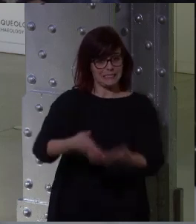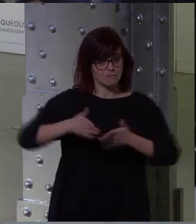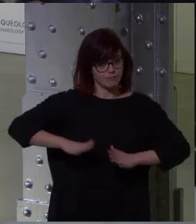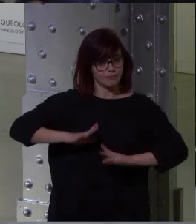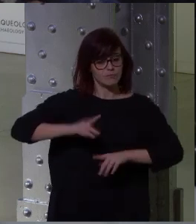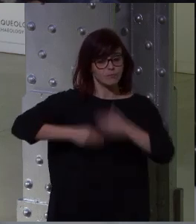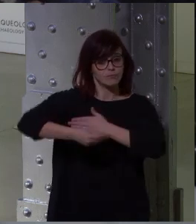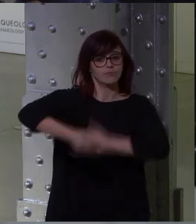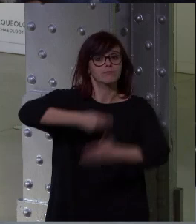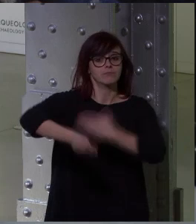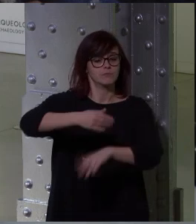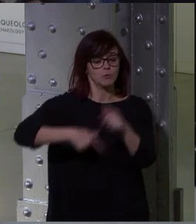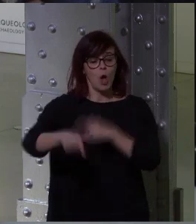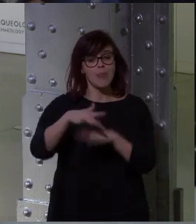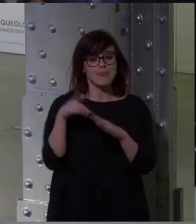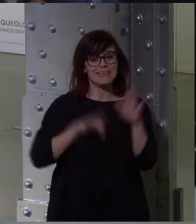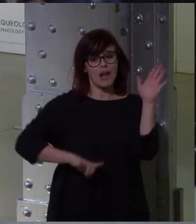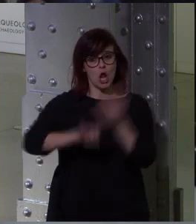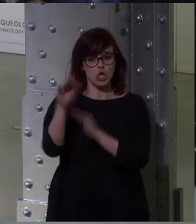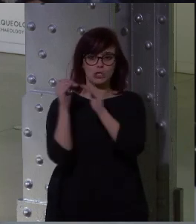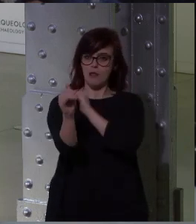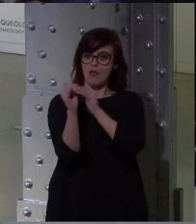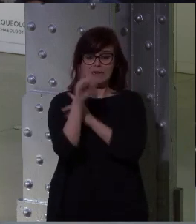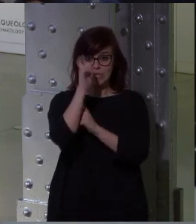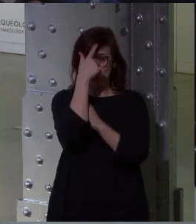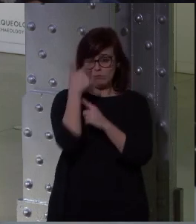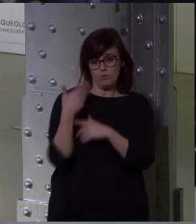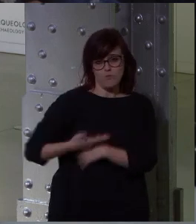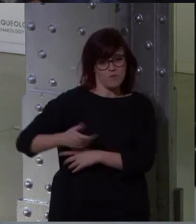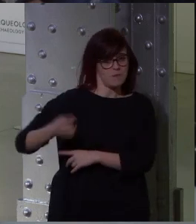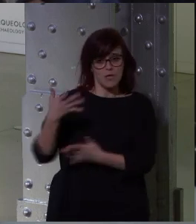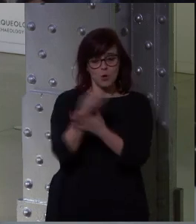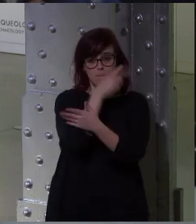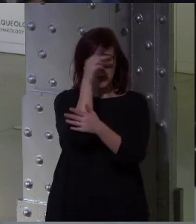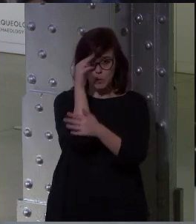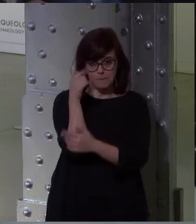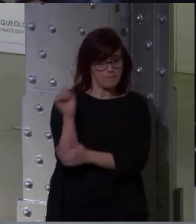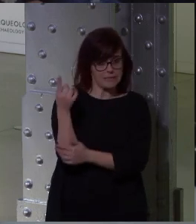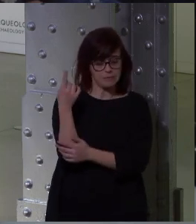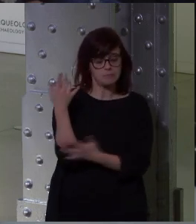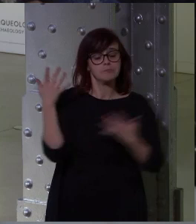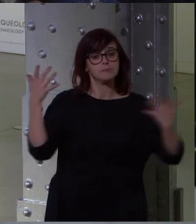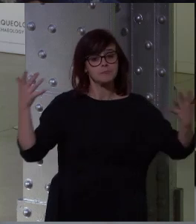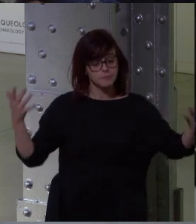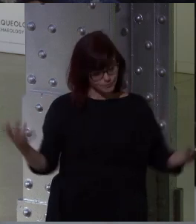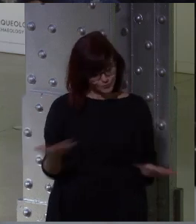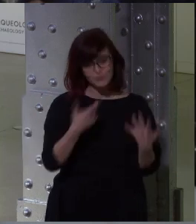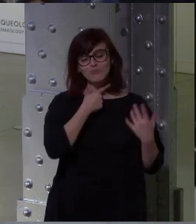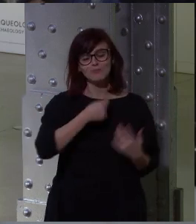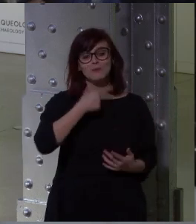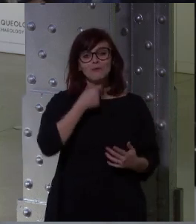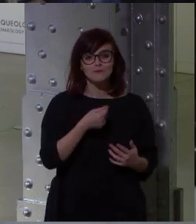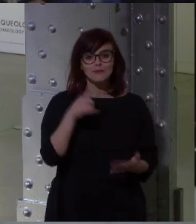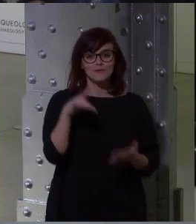y bueno, que claramente el desarrollo sostenible es el concepto, ¿no? que a todos nos preocupa y bueno, pues me gustaría